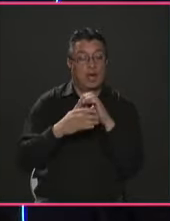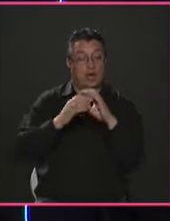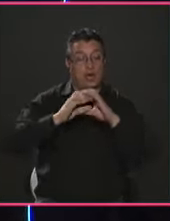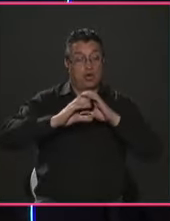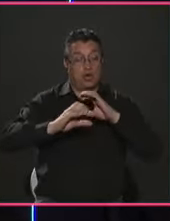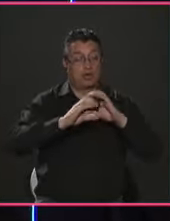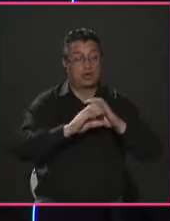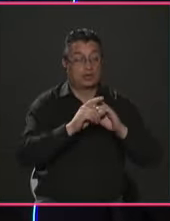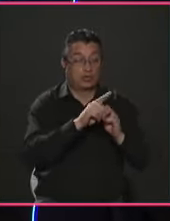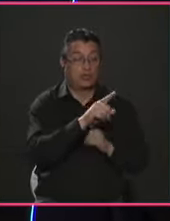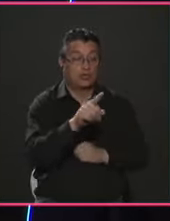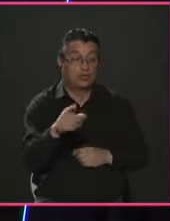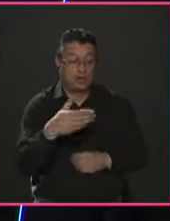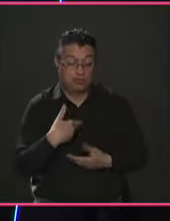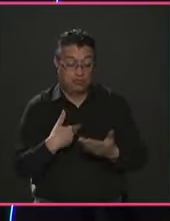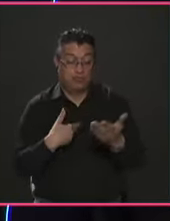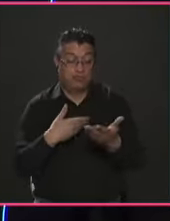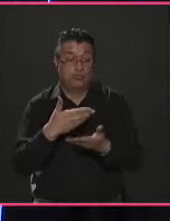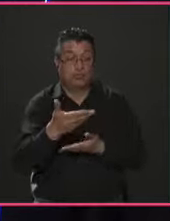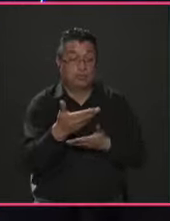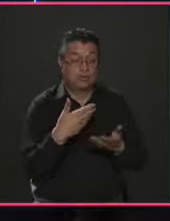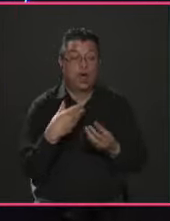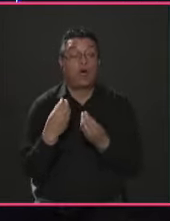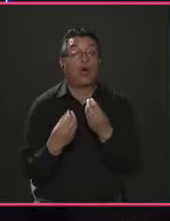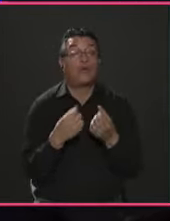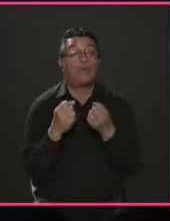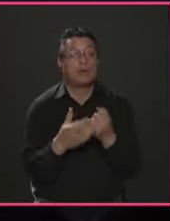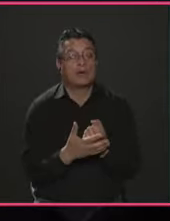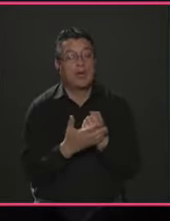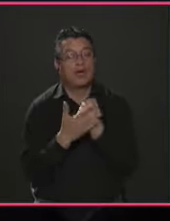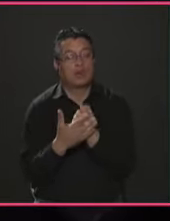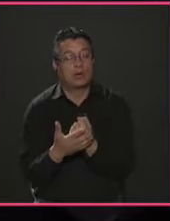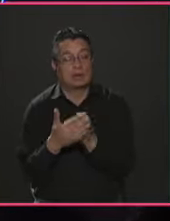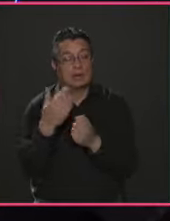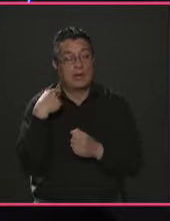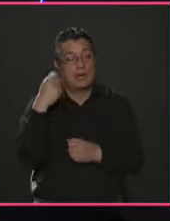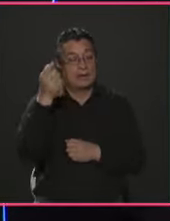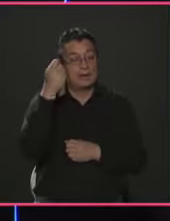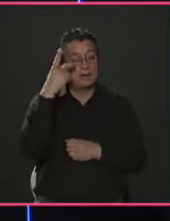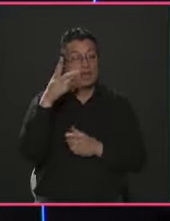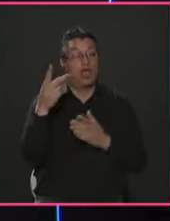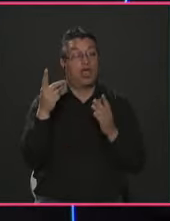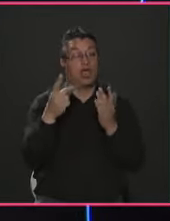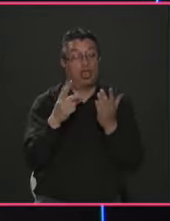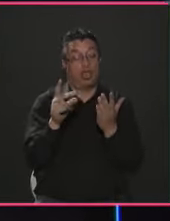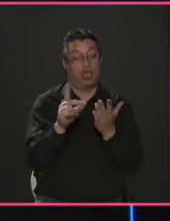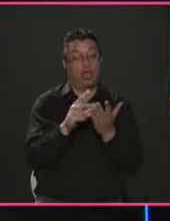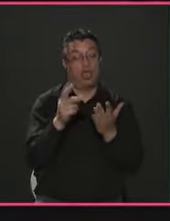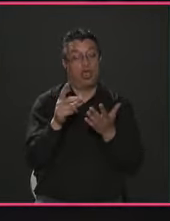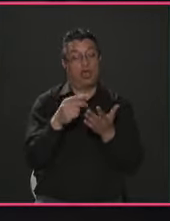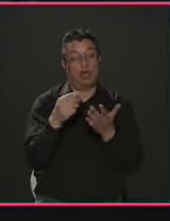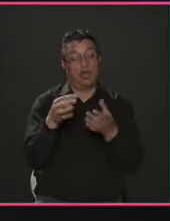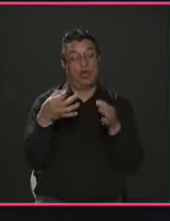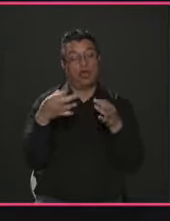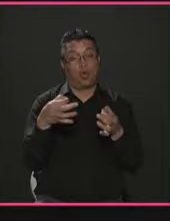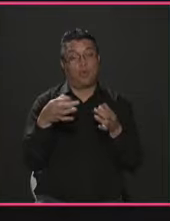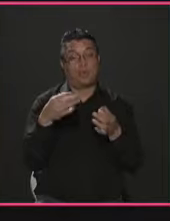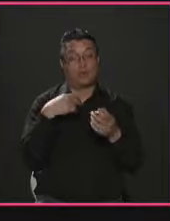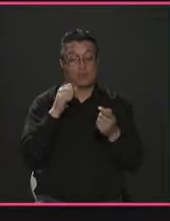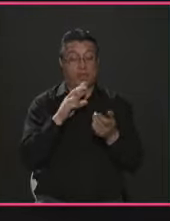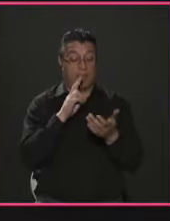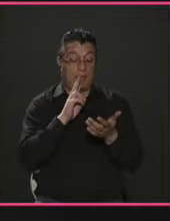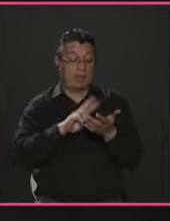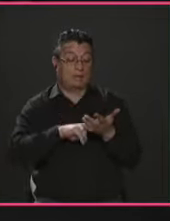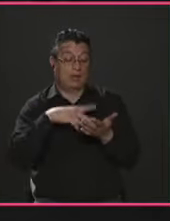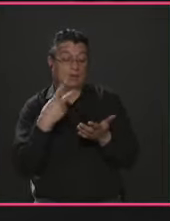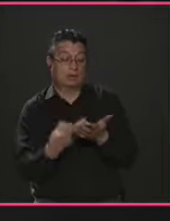haciendo yo con ustedes cómo nos pueden ayudar a eh No sé entender documentos cómo nos pueden ayudar a traducir etcétera etcétera cierto